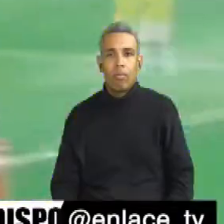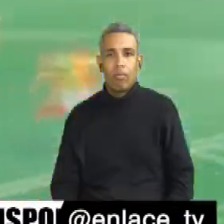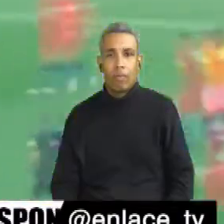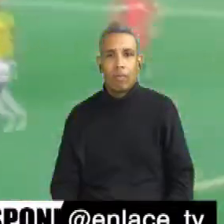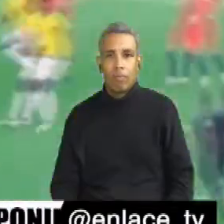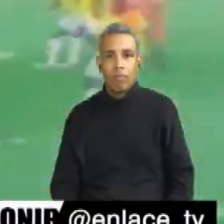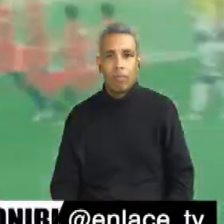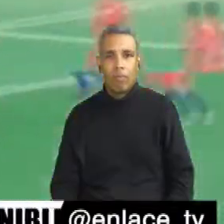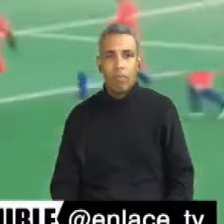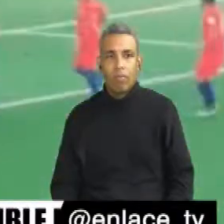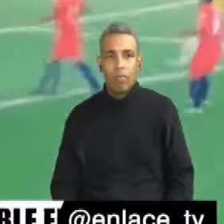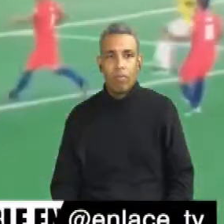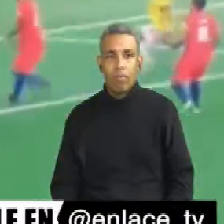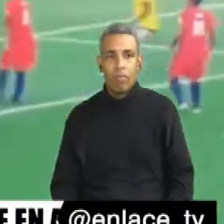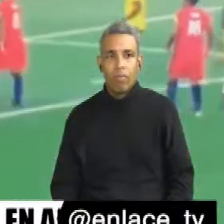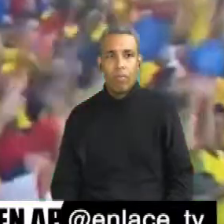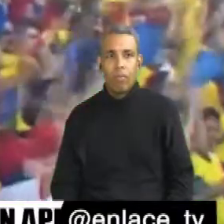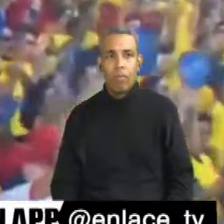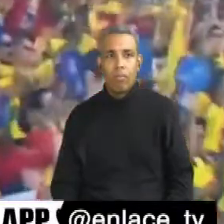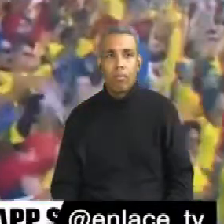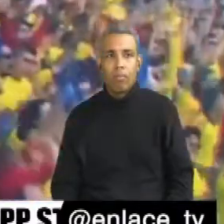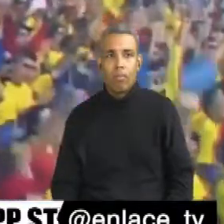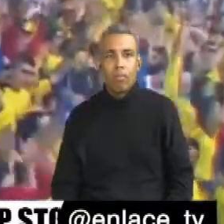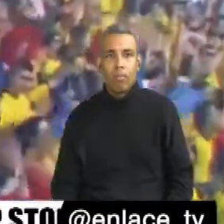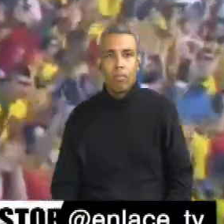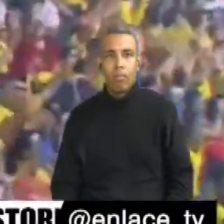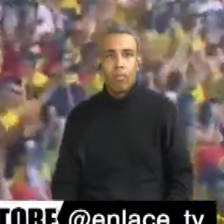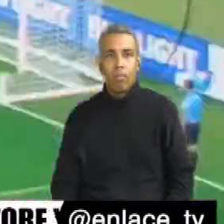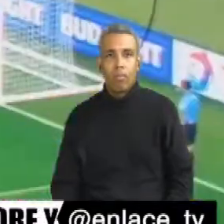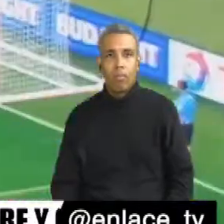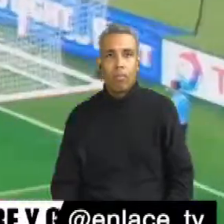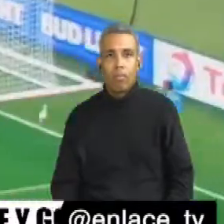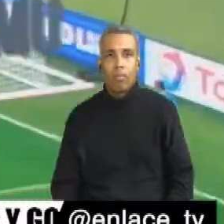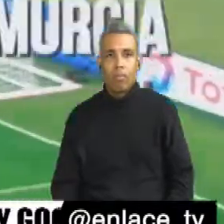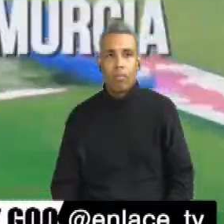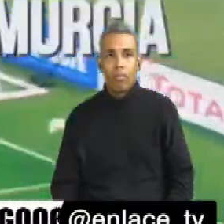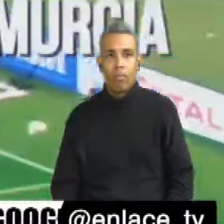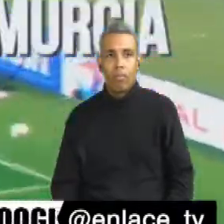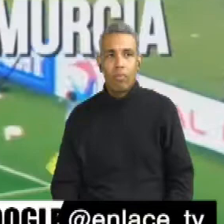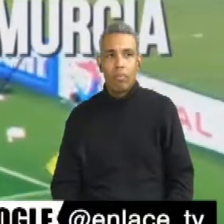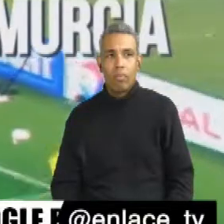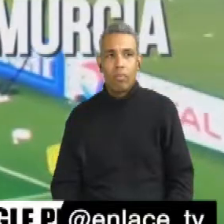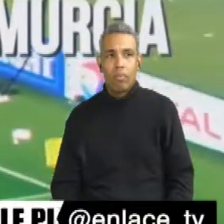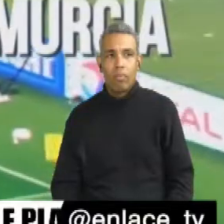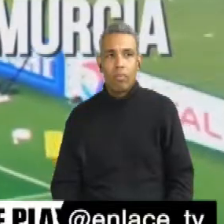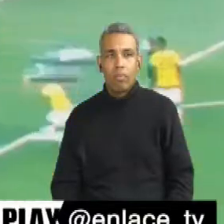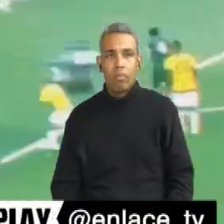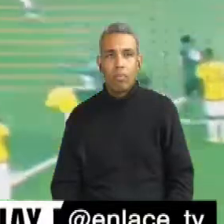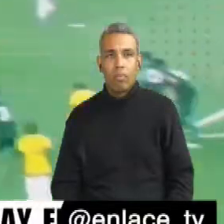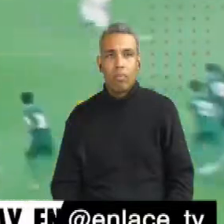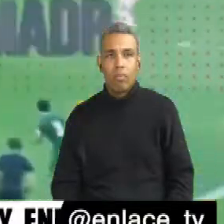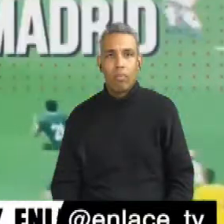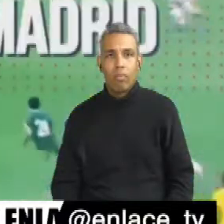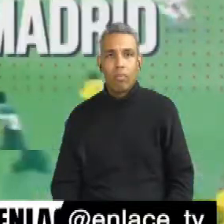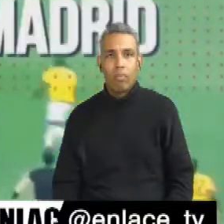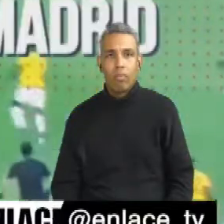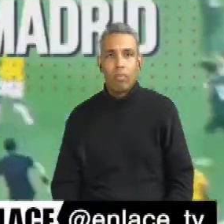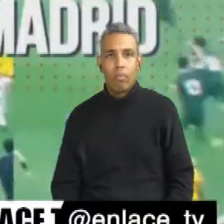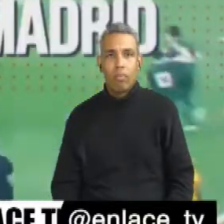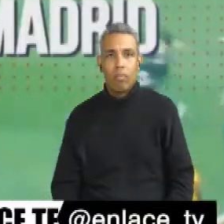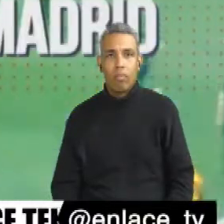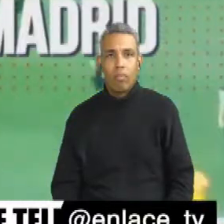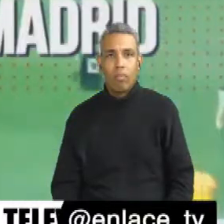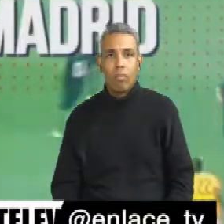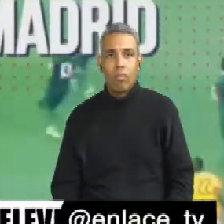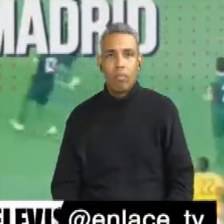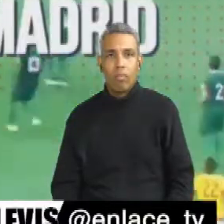quieta, al lado de la selección Colombia en los partidos amistosos, frente a España el 7 de junio en Murcia y el 13 frente a